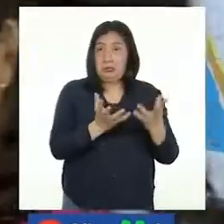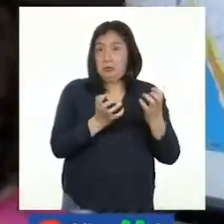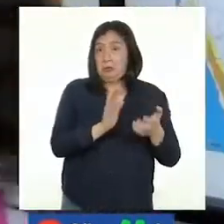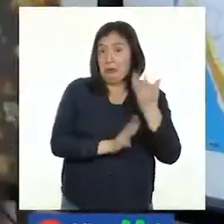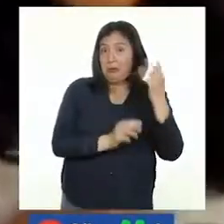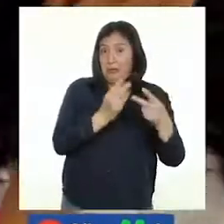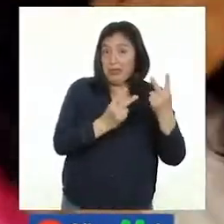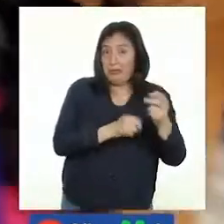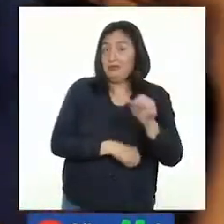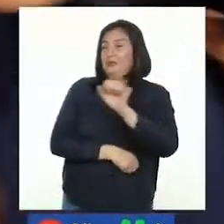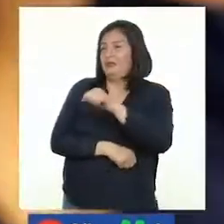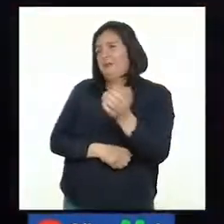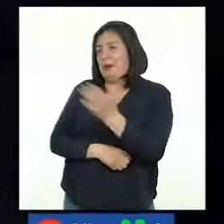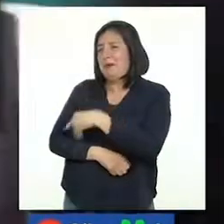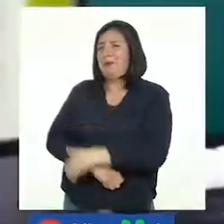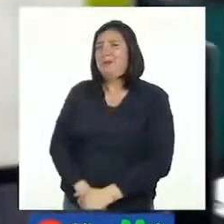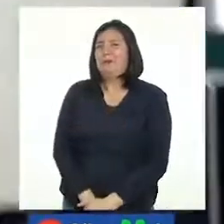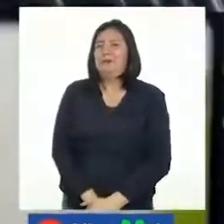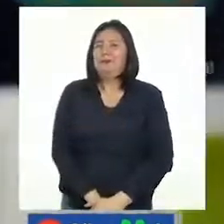un ratito? Ya vamos.